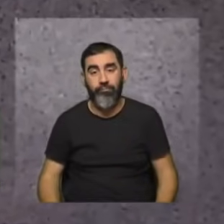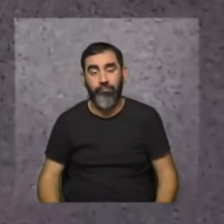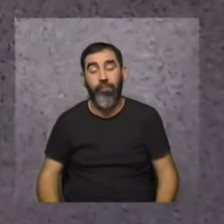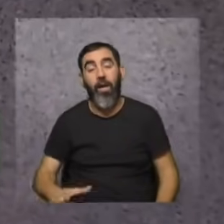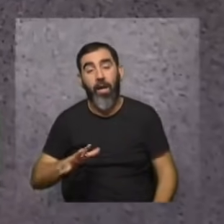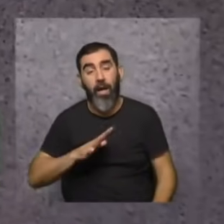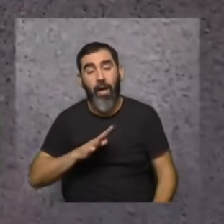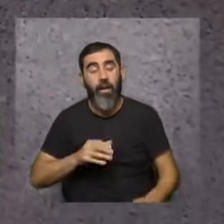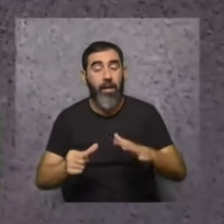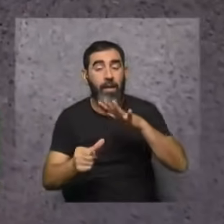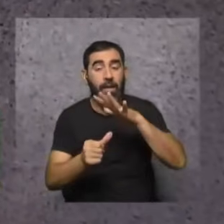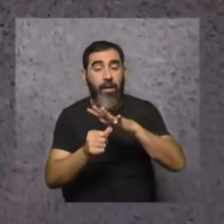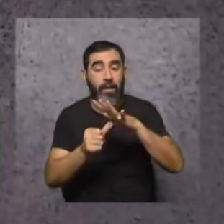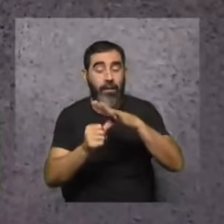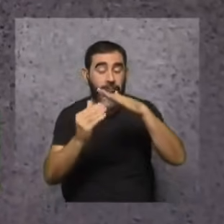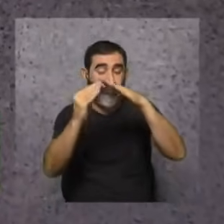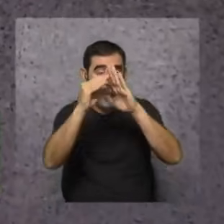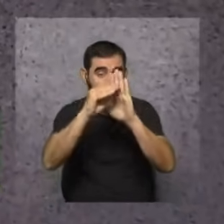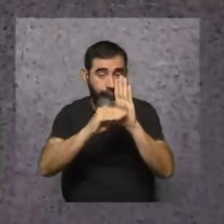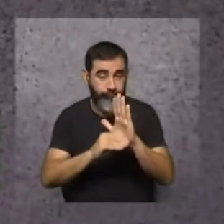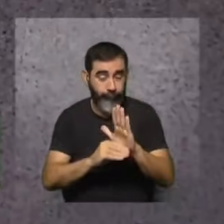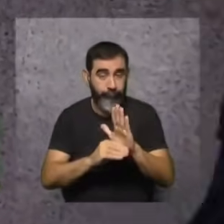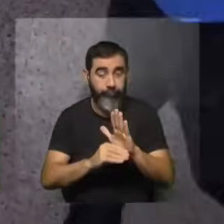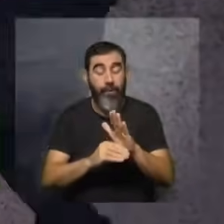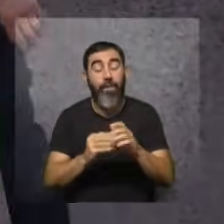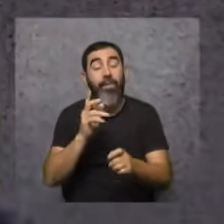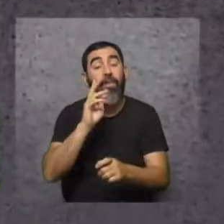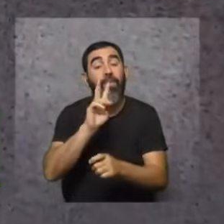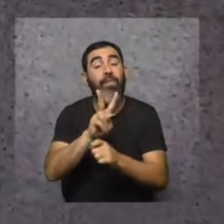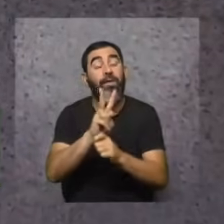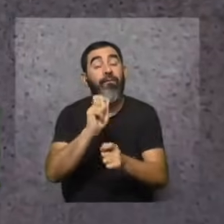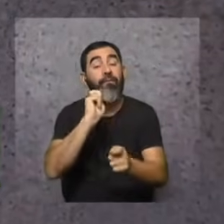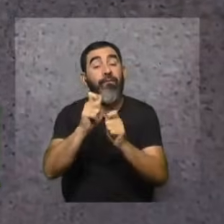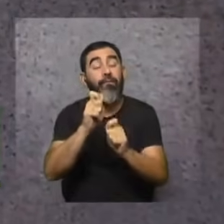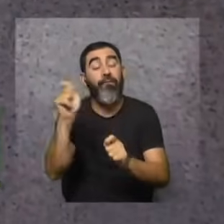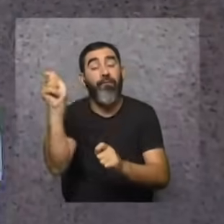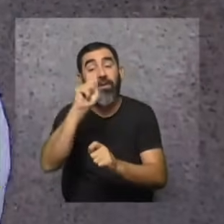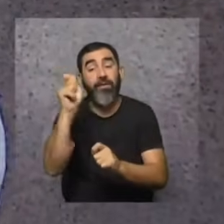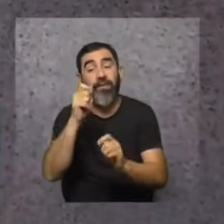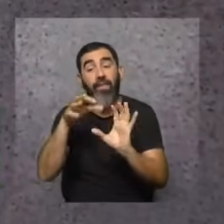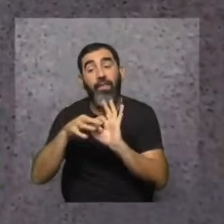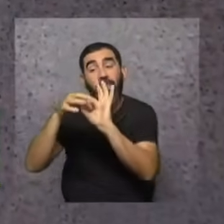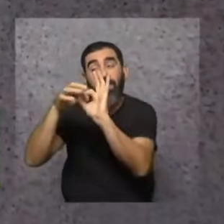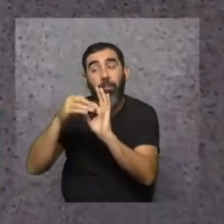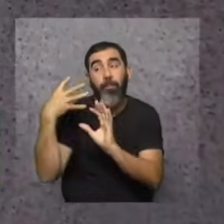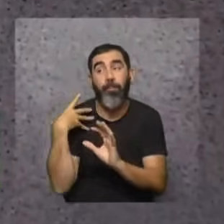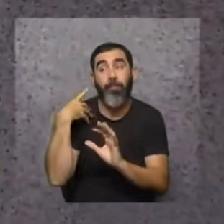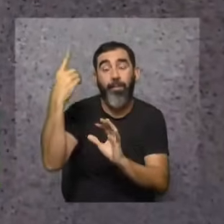orden jerárquico, que bueno, en el caso de la defensa pública dependemos directamente de una